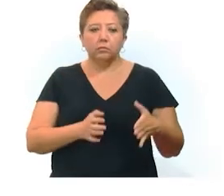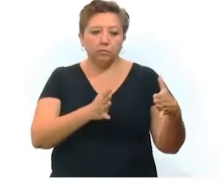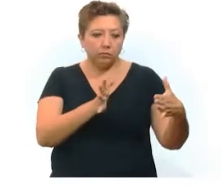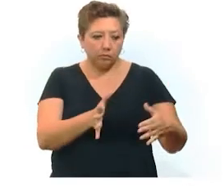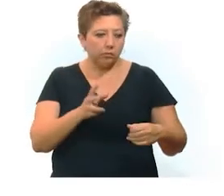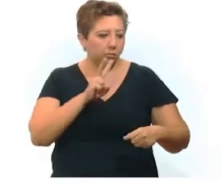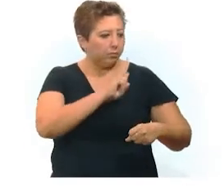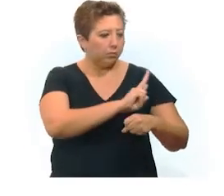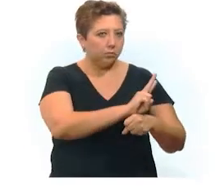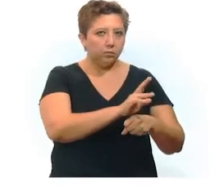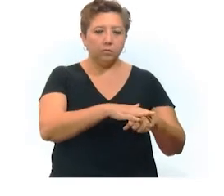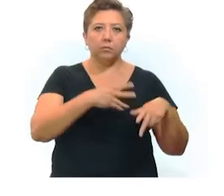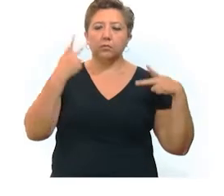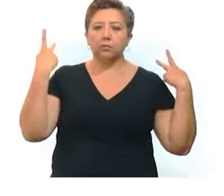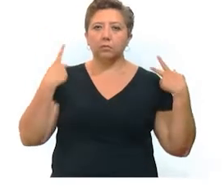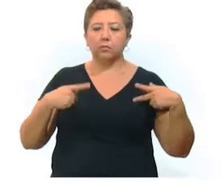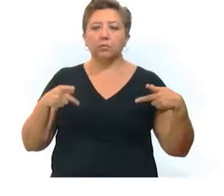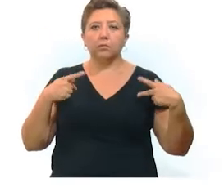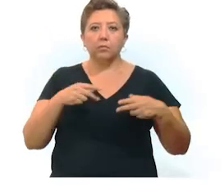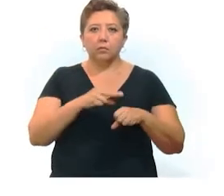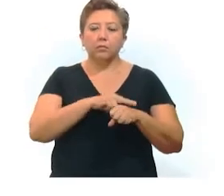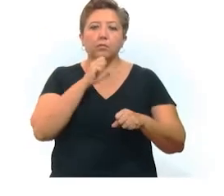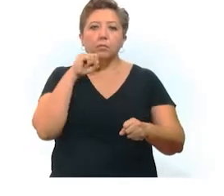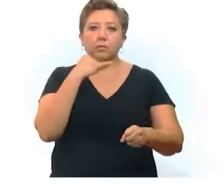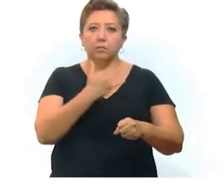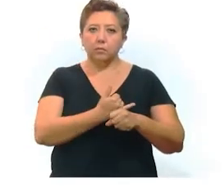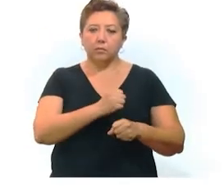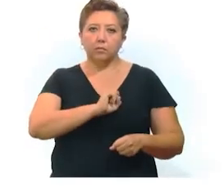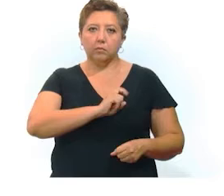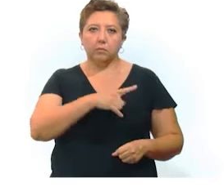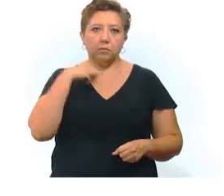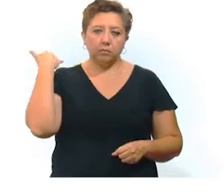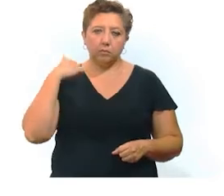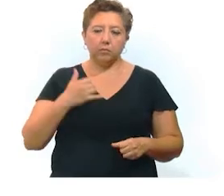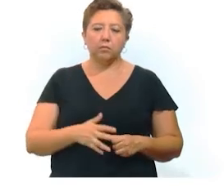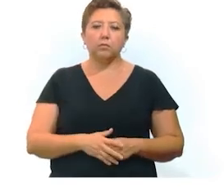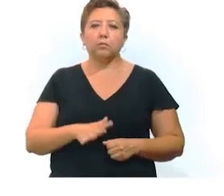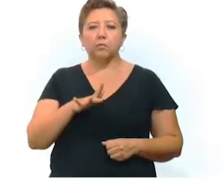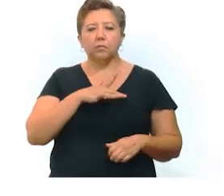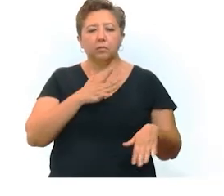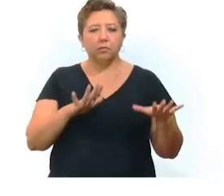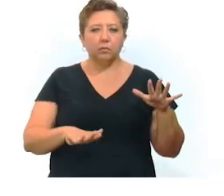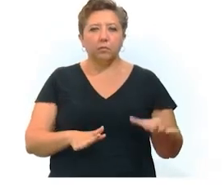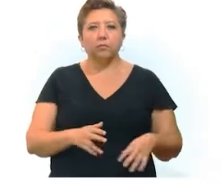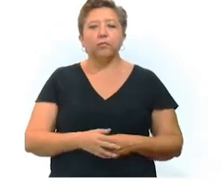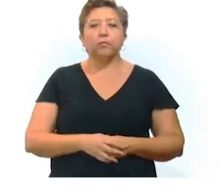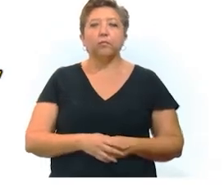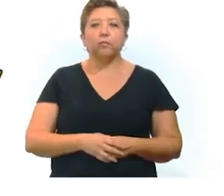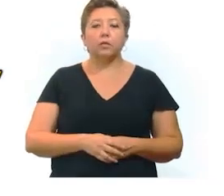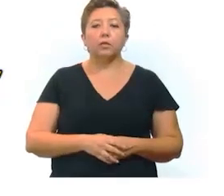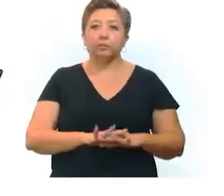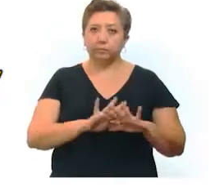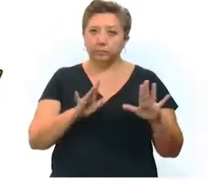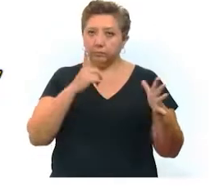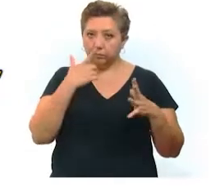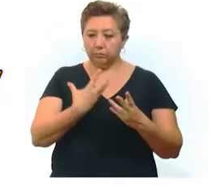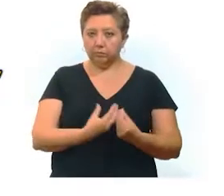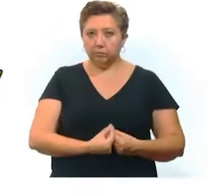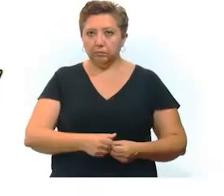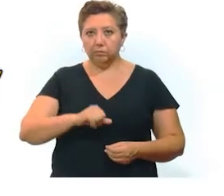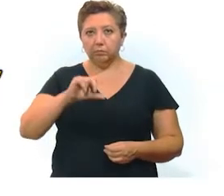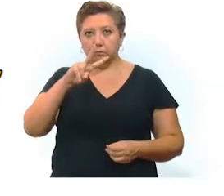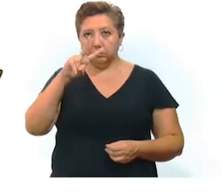estables, aislados, monitoreados constantemente por personal médico de la Secretaría de Salud. Presentan síntomas leves. Como ya